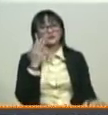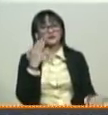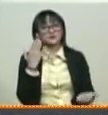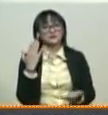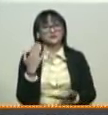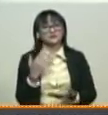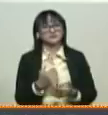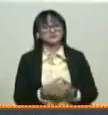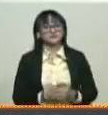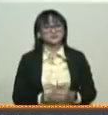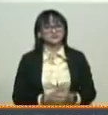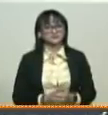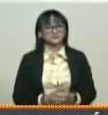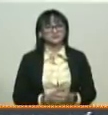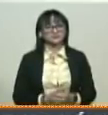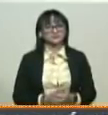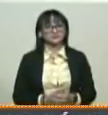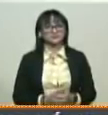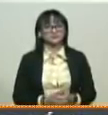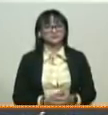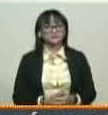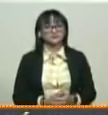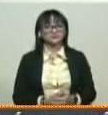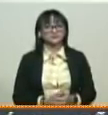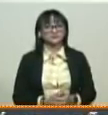Reliable Process and Instruments,